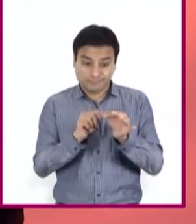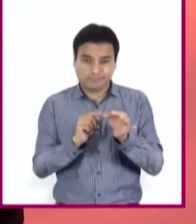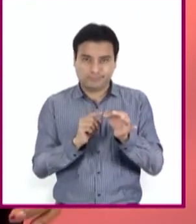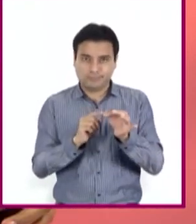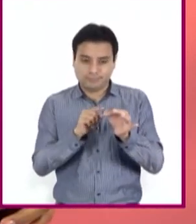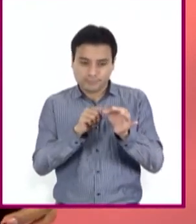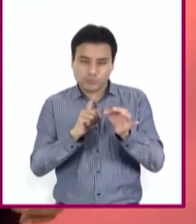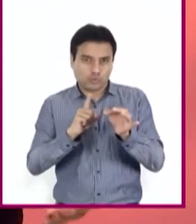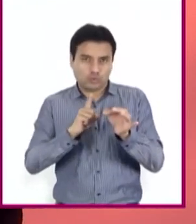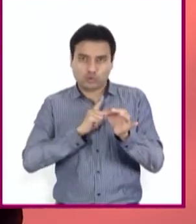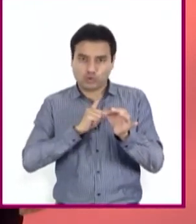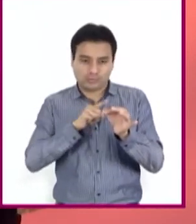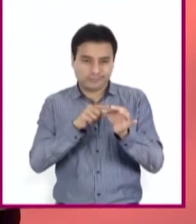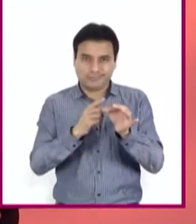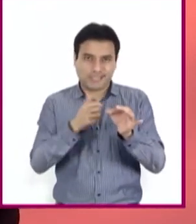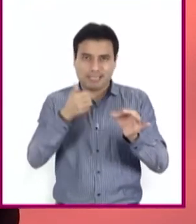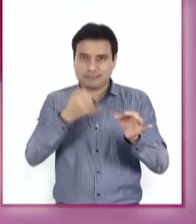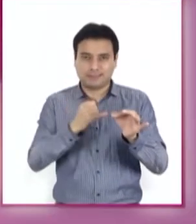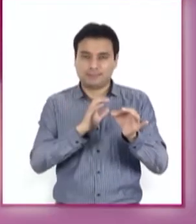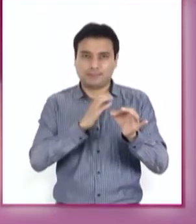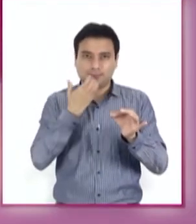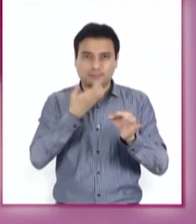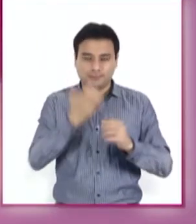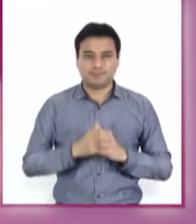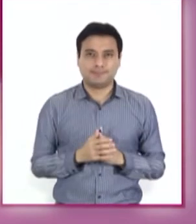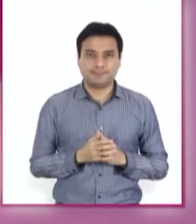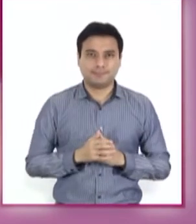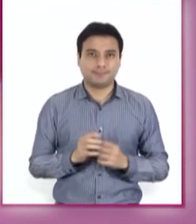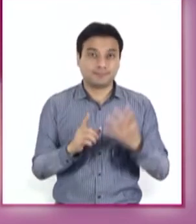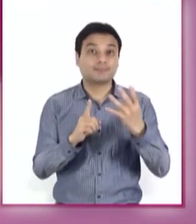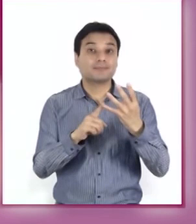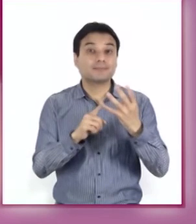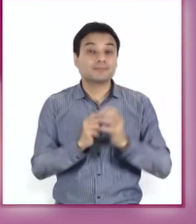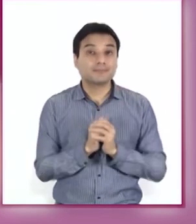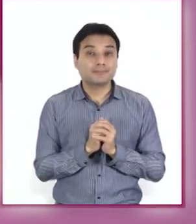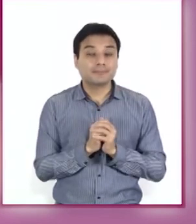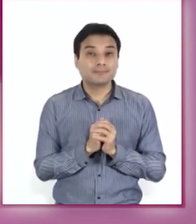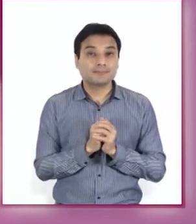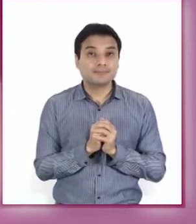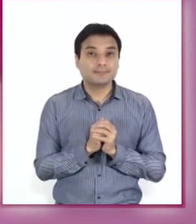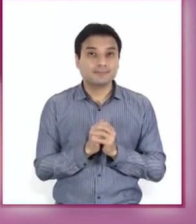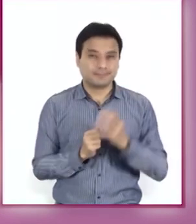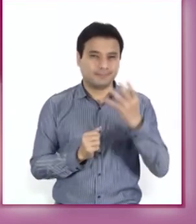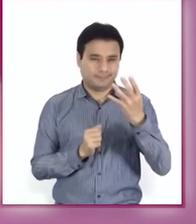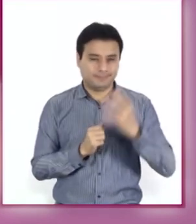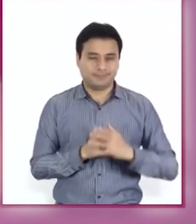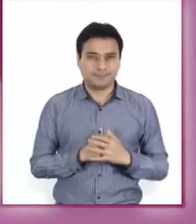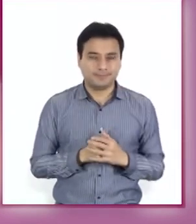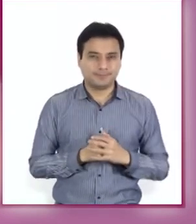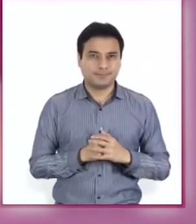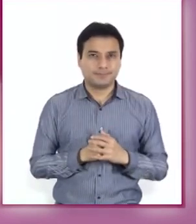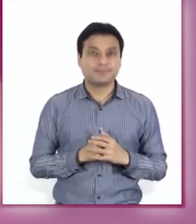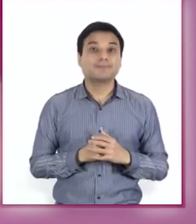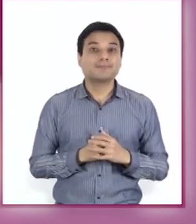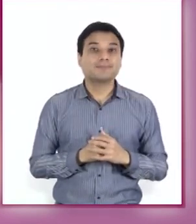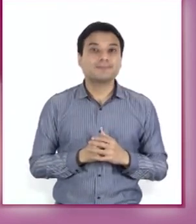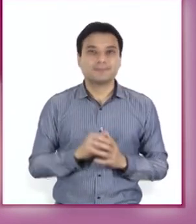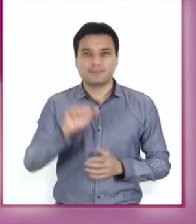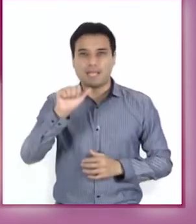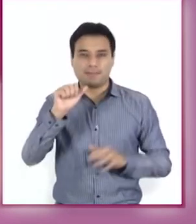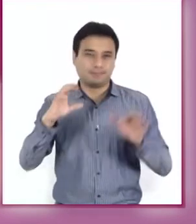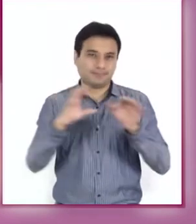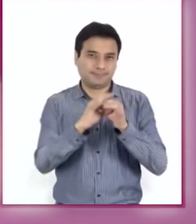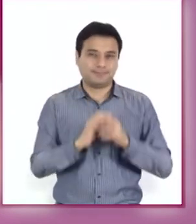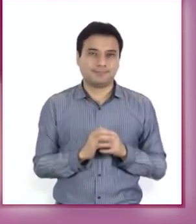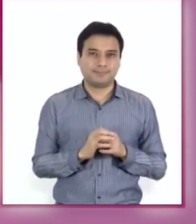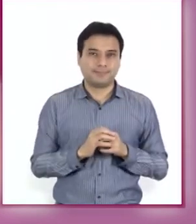anatómico constitutivo de los seres vivos. Y por último, para la idea primaria número 4 sería la letra A,